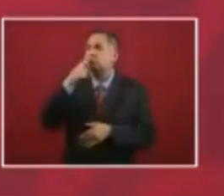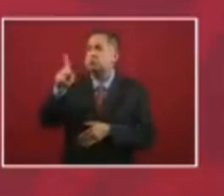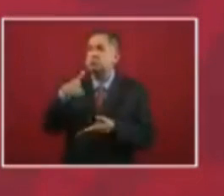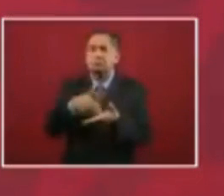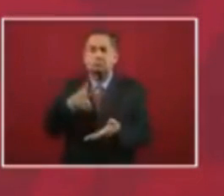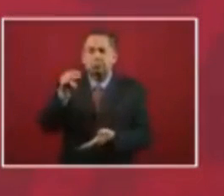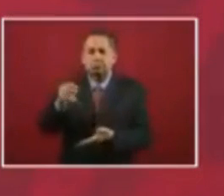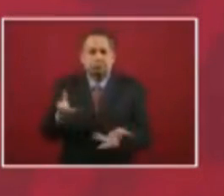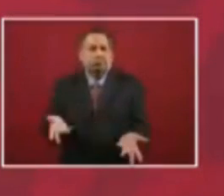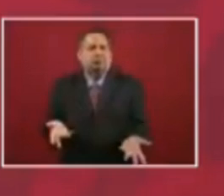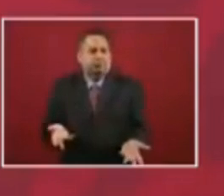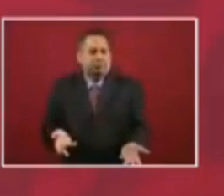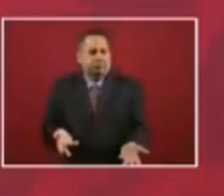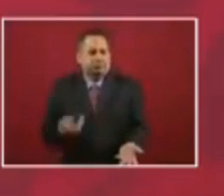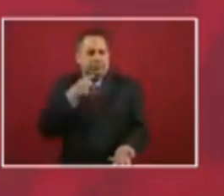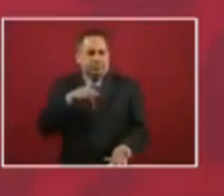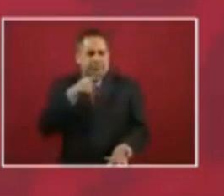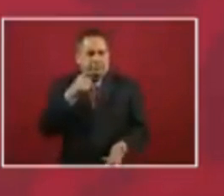O sea,